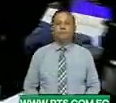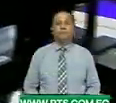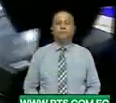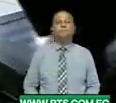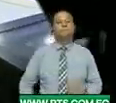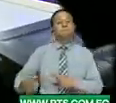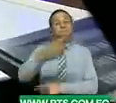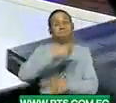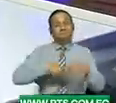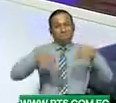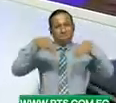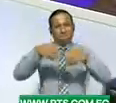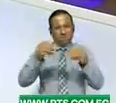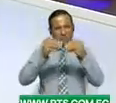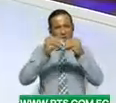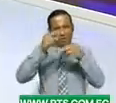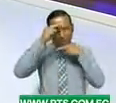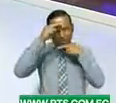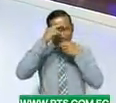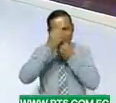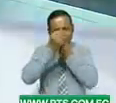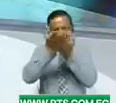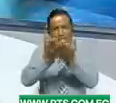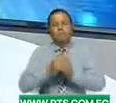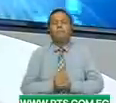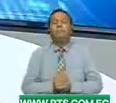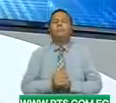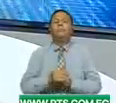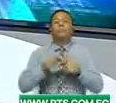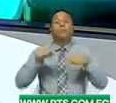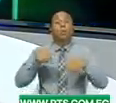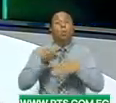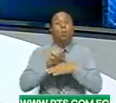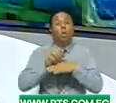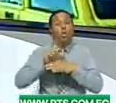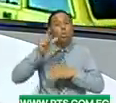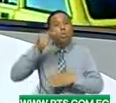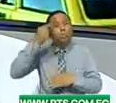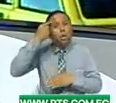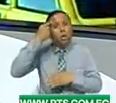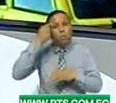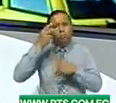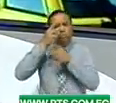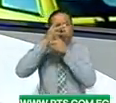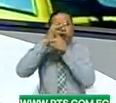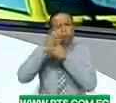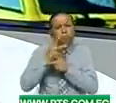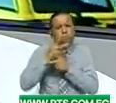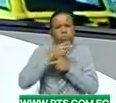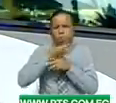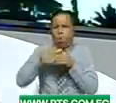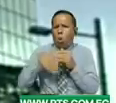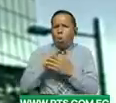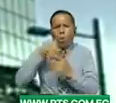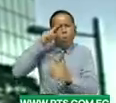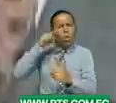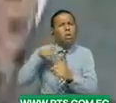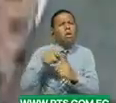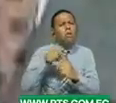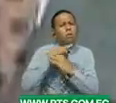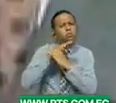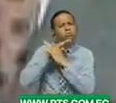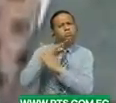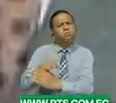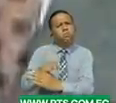De regreso con más noticias para ustedes. El Estado tomará todas las medidas necesarias para defender el interés